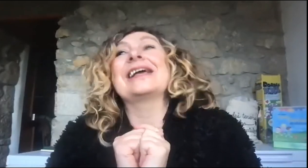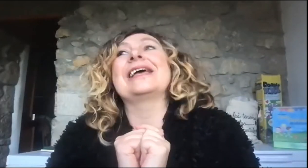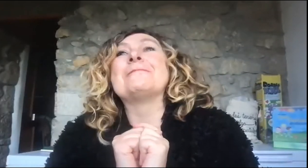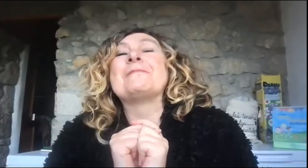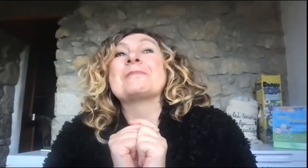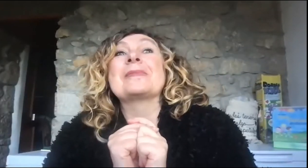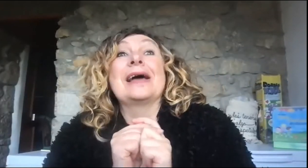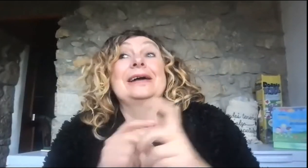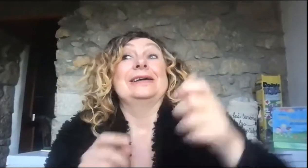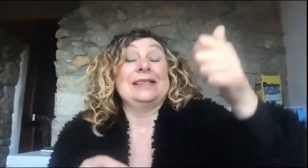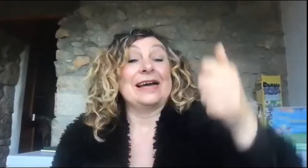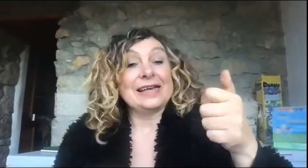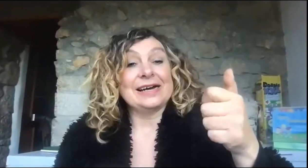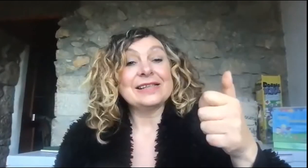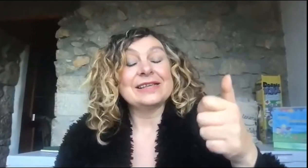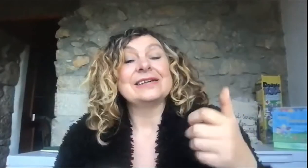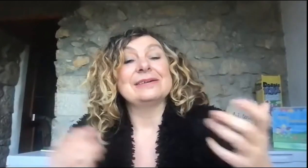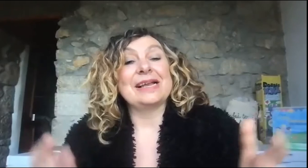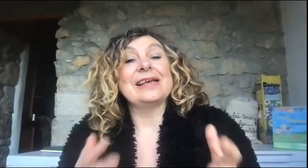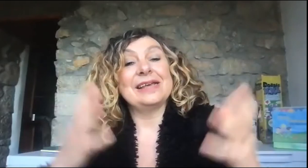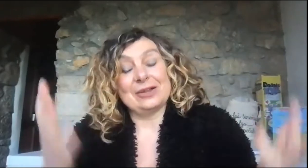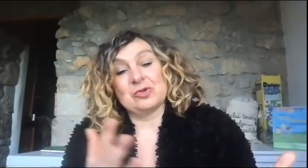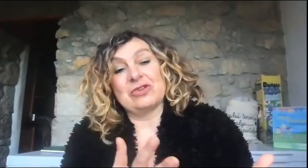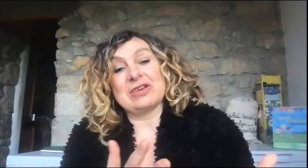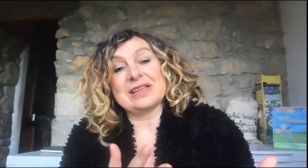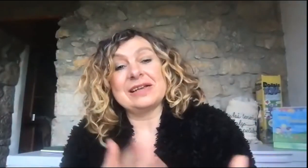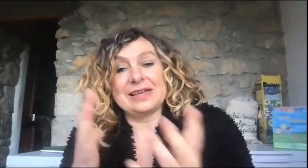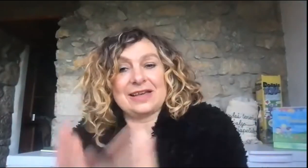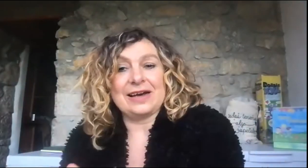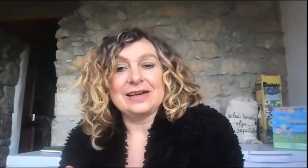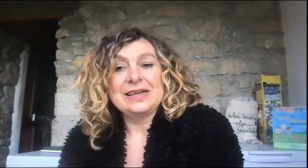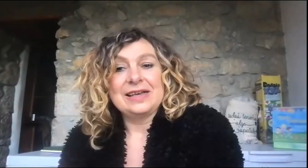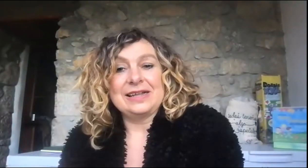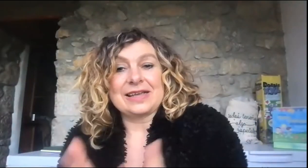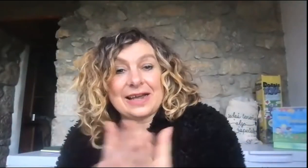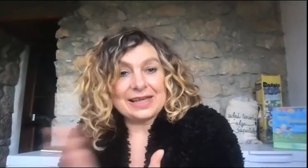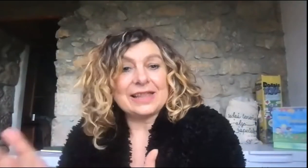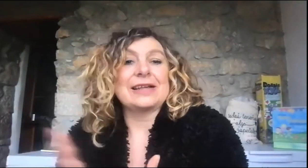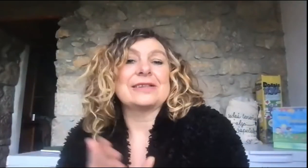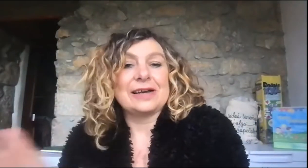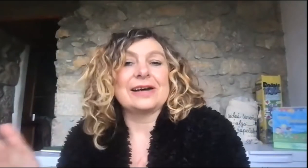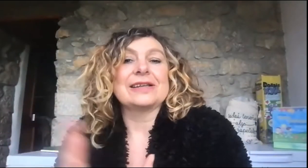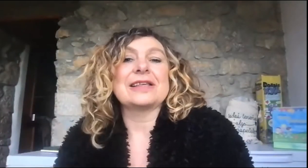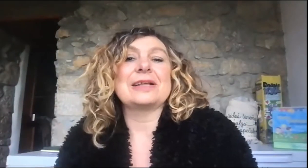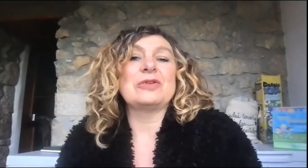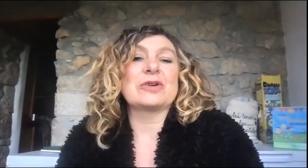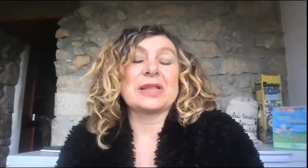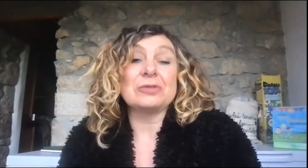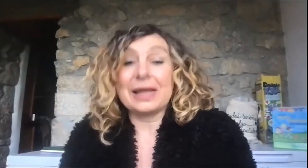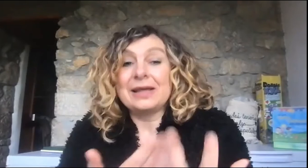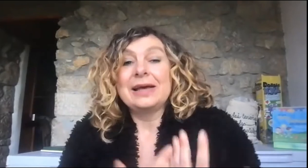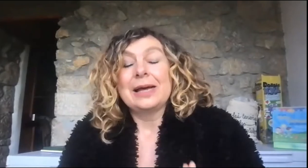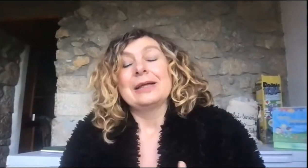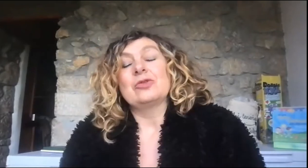en el que escaneas, ¿vale? Y los museos que están en esa red, ese tipo de